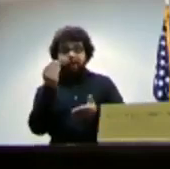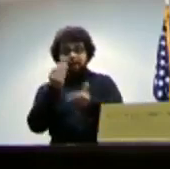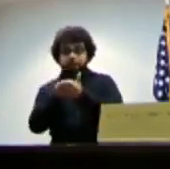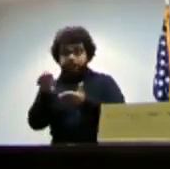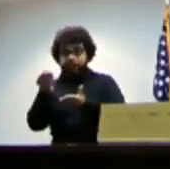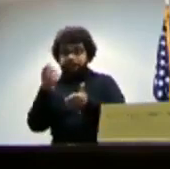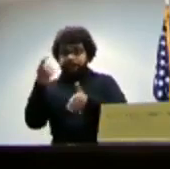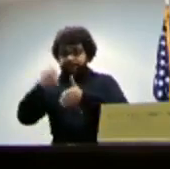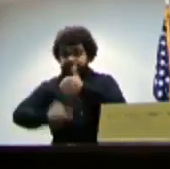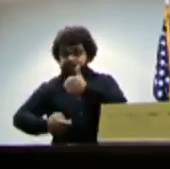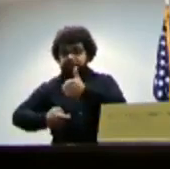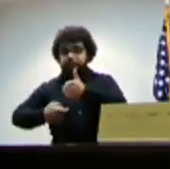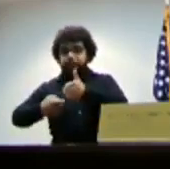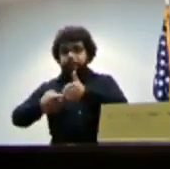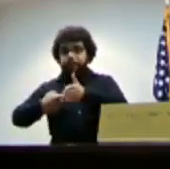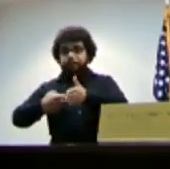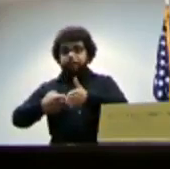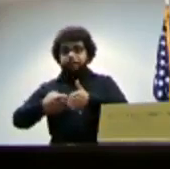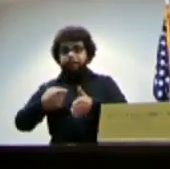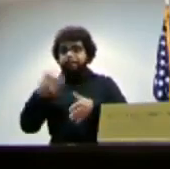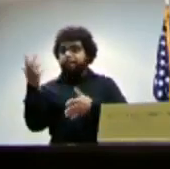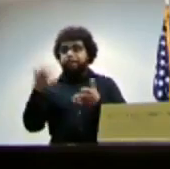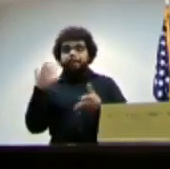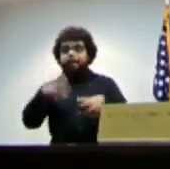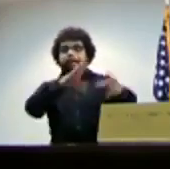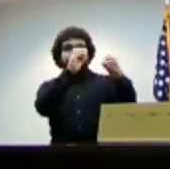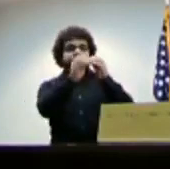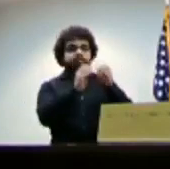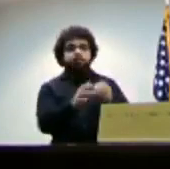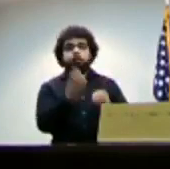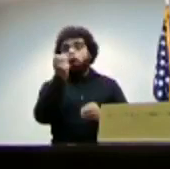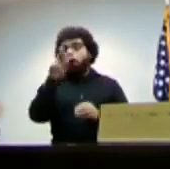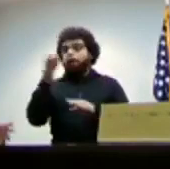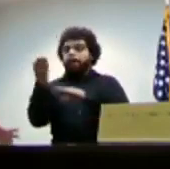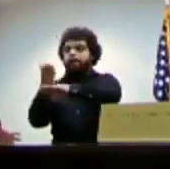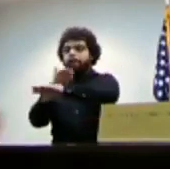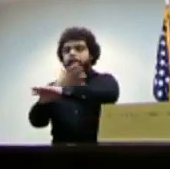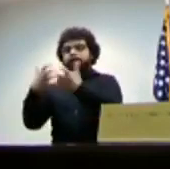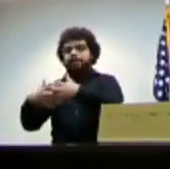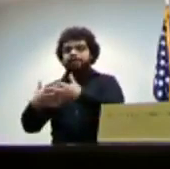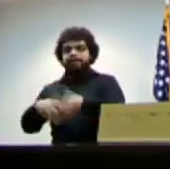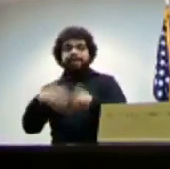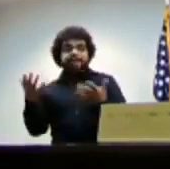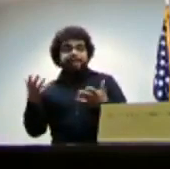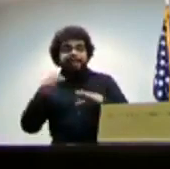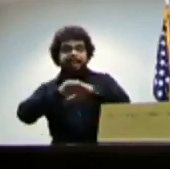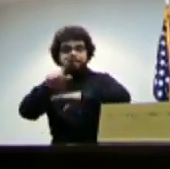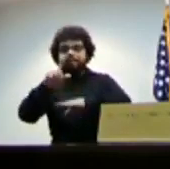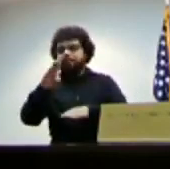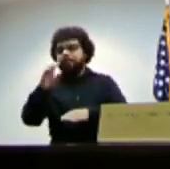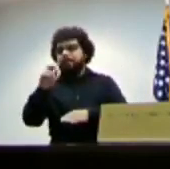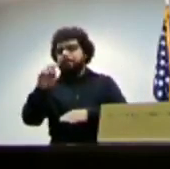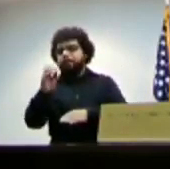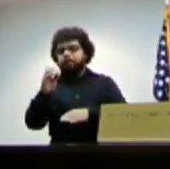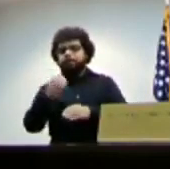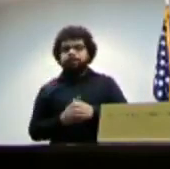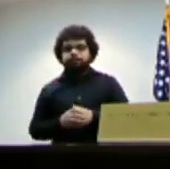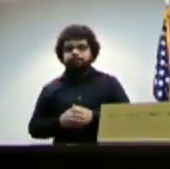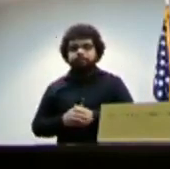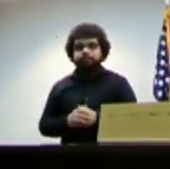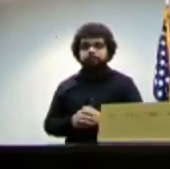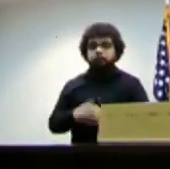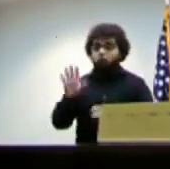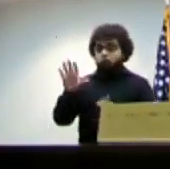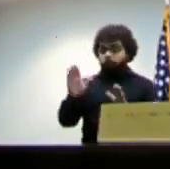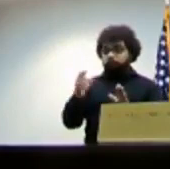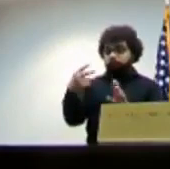que se incurrían para gastos, ya sea mantenimiento o mejora de las plantas, eran de emisiones de bonos. Ahora, lo que sí también es un tema es el presupuesto,